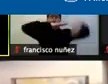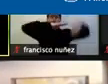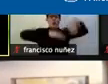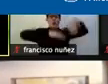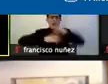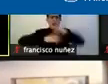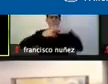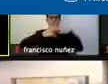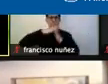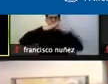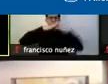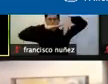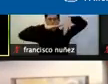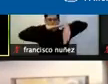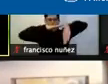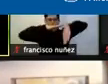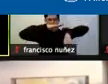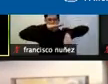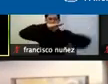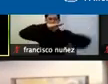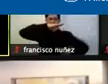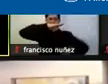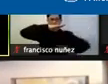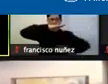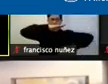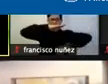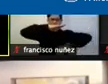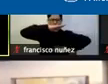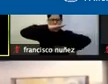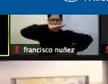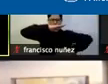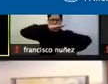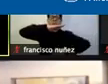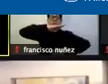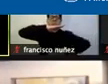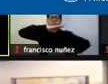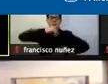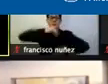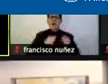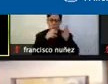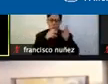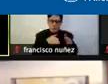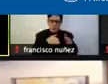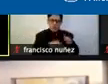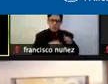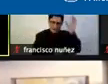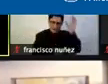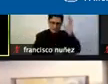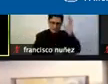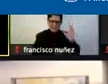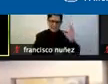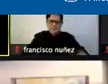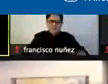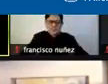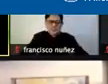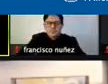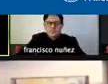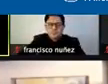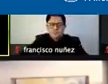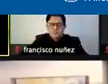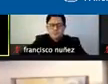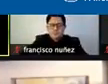usado en la ciencia, pero también muy usado en las prospecciones que tienen que ver